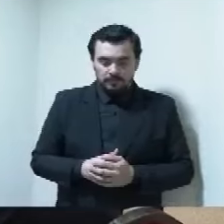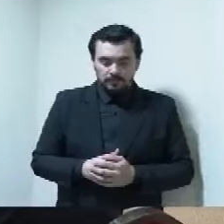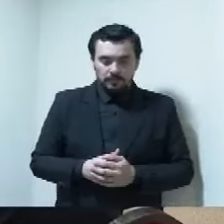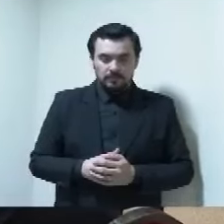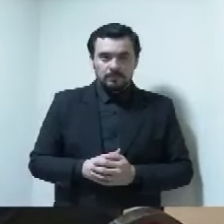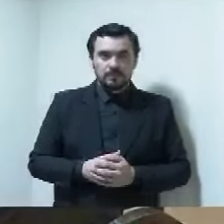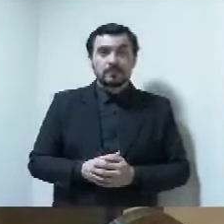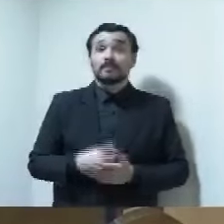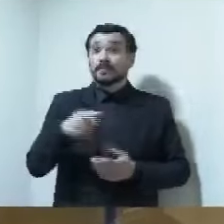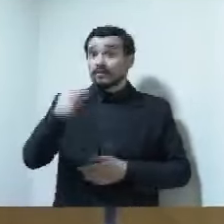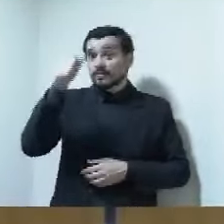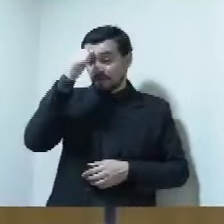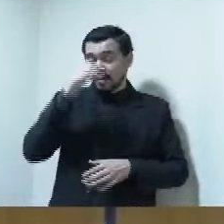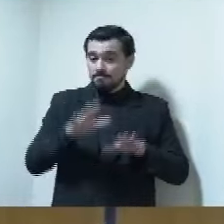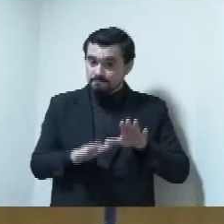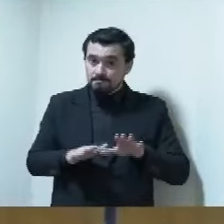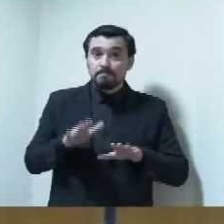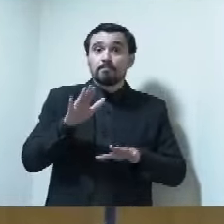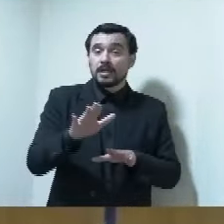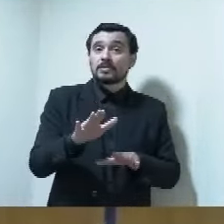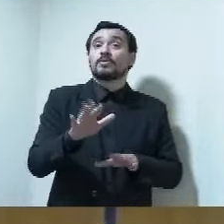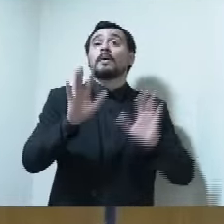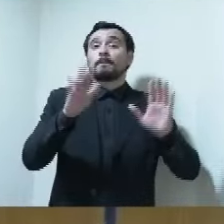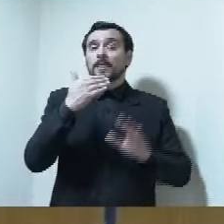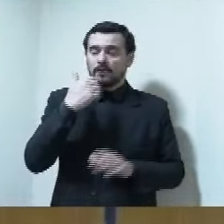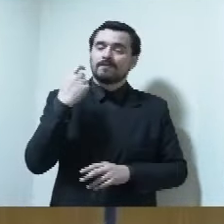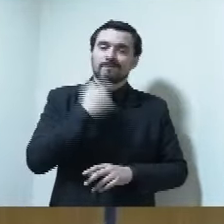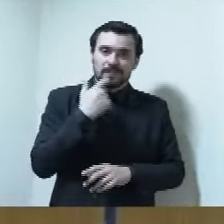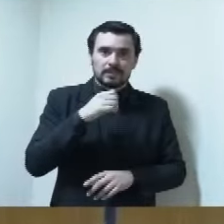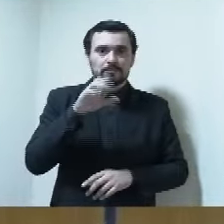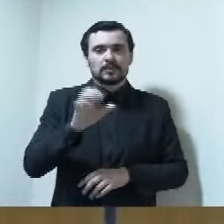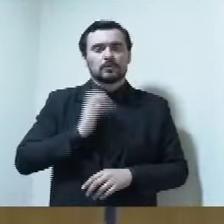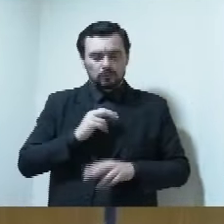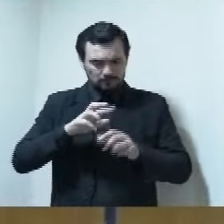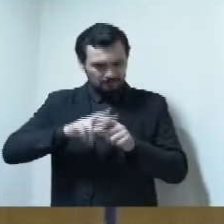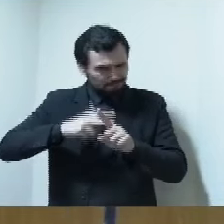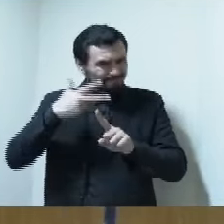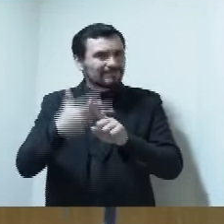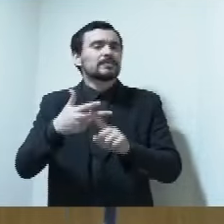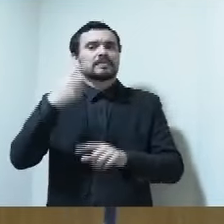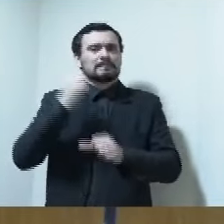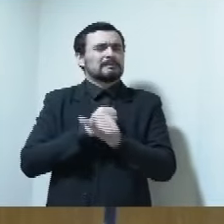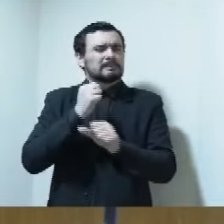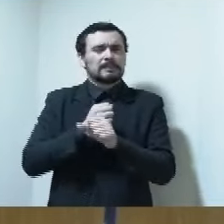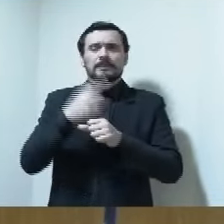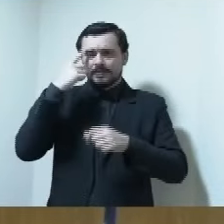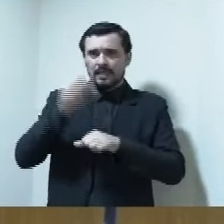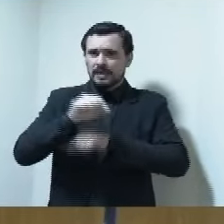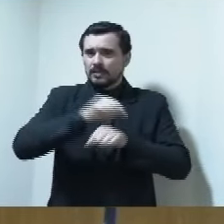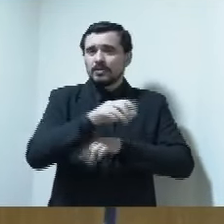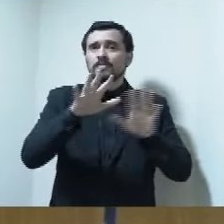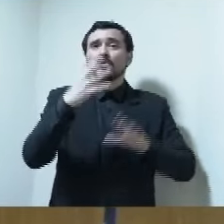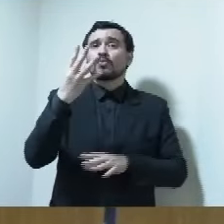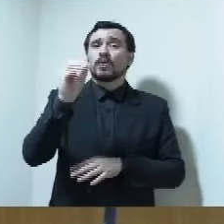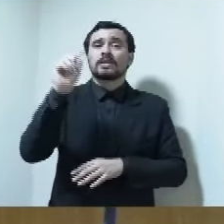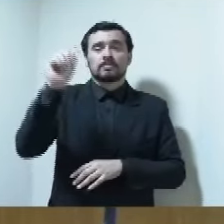Es un gran paso, pero no es suficiente. Y vamos a triplicar esfuerzos para entregar títulos al menos al